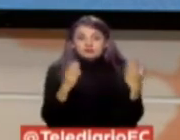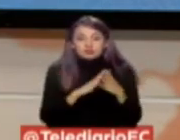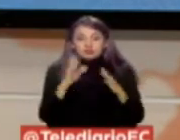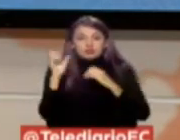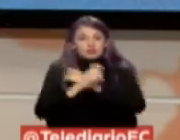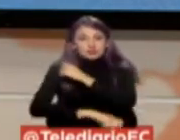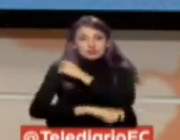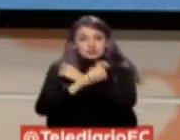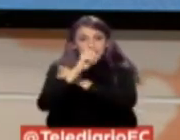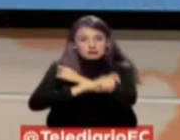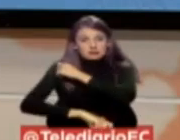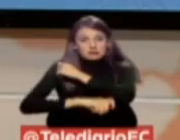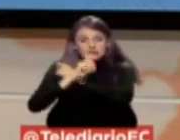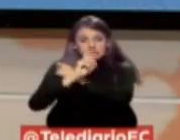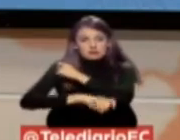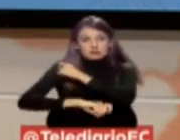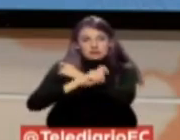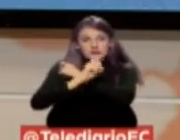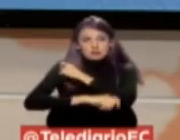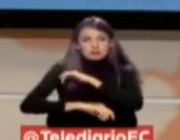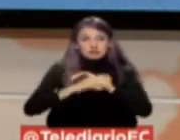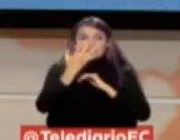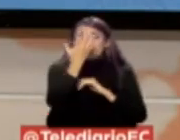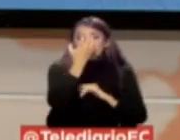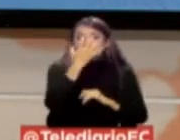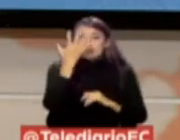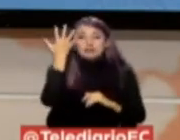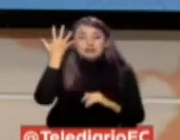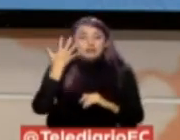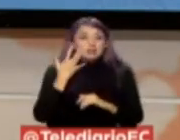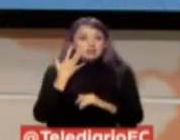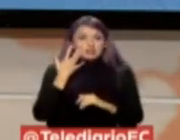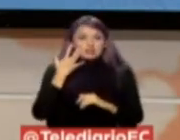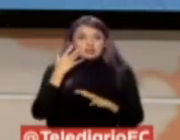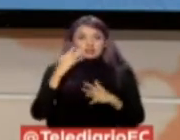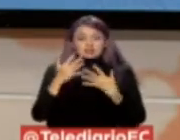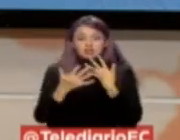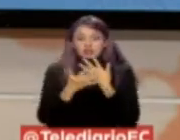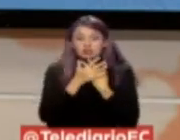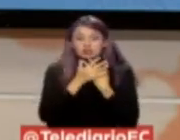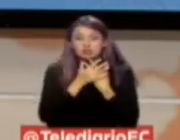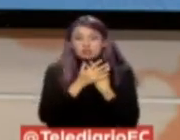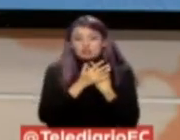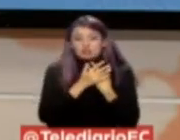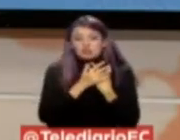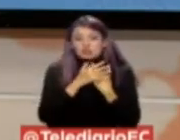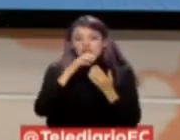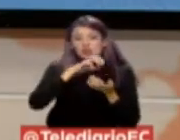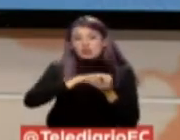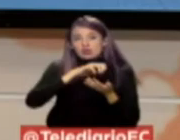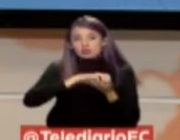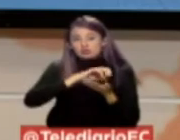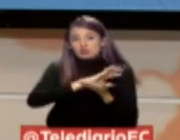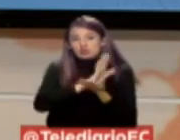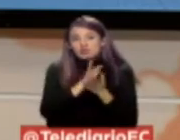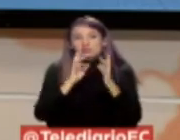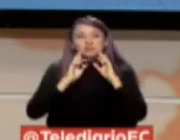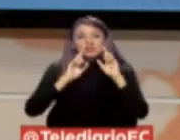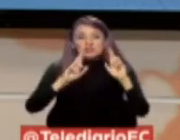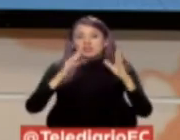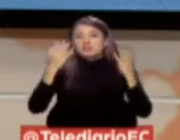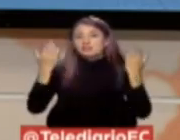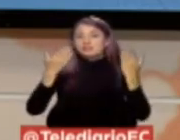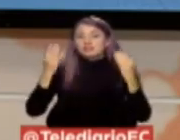castigar esto. Para castigar, en 15 días podía haber una sentencia. Lamentablemente eso no se acogió y la Asamblea le tendrá que responder al país por qué no lo